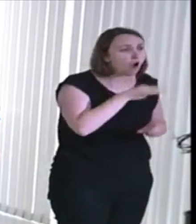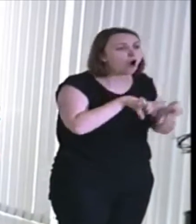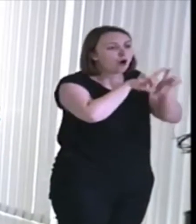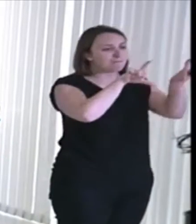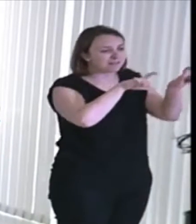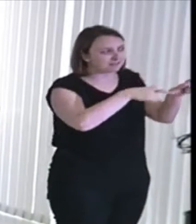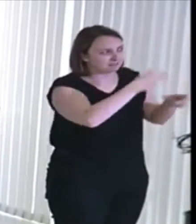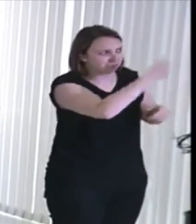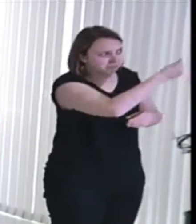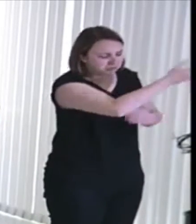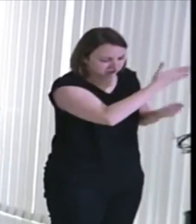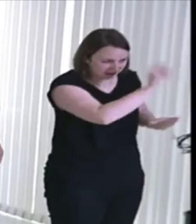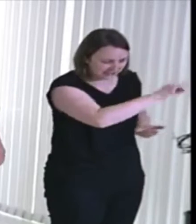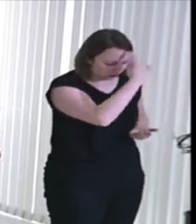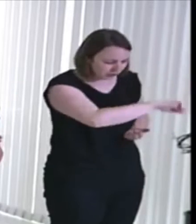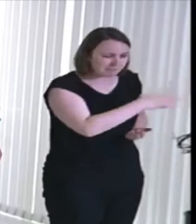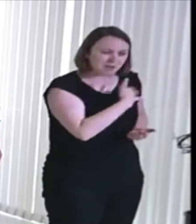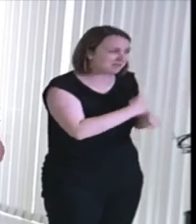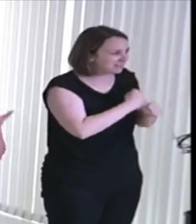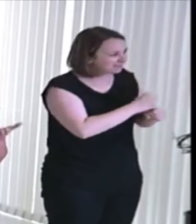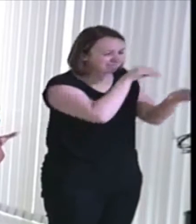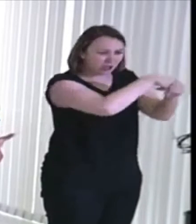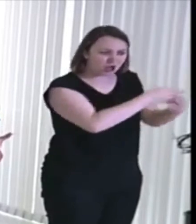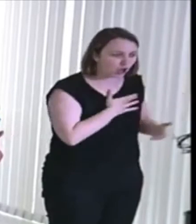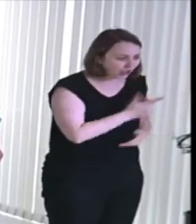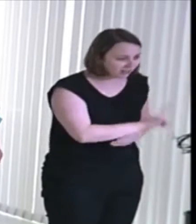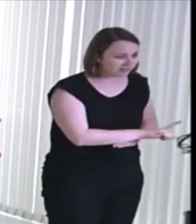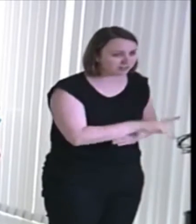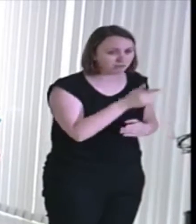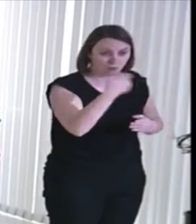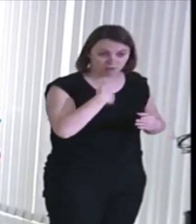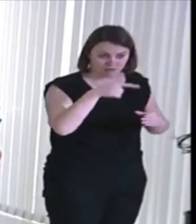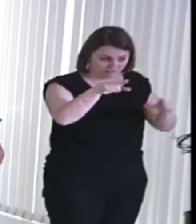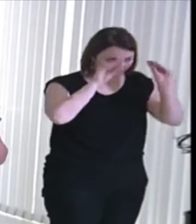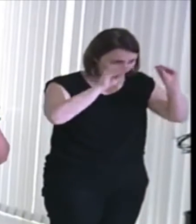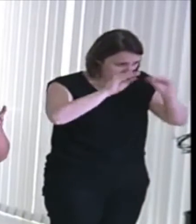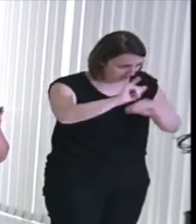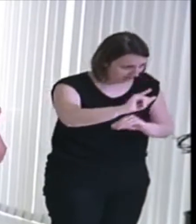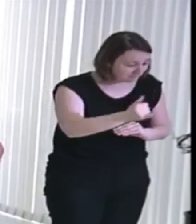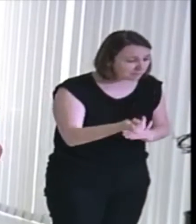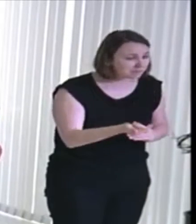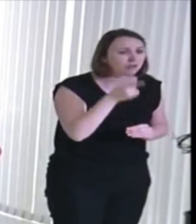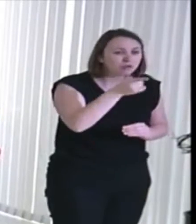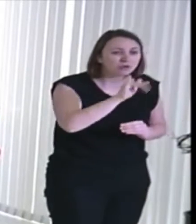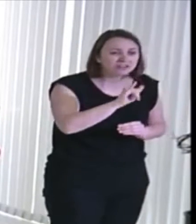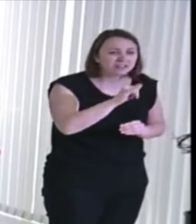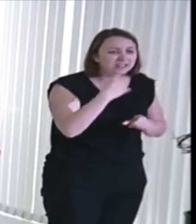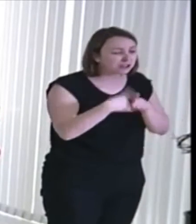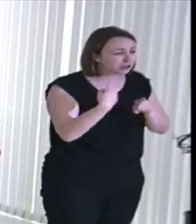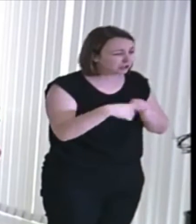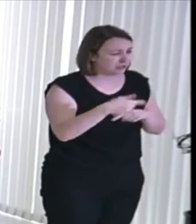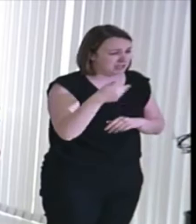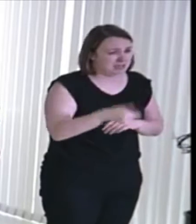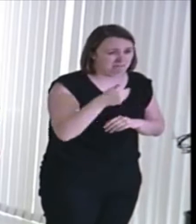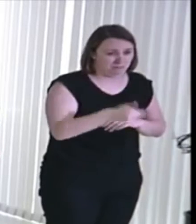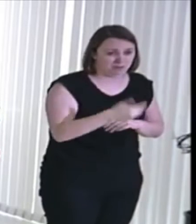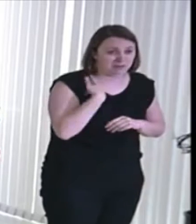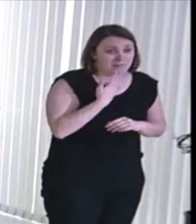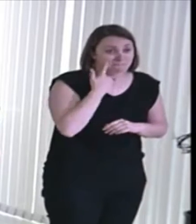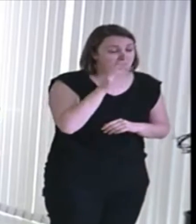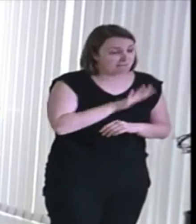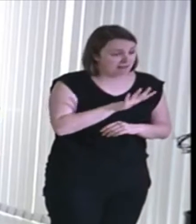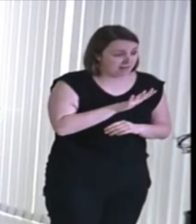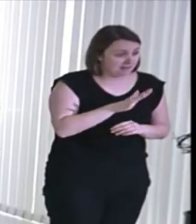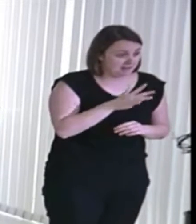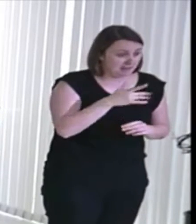de éxito, ¿no? Ya, tú ya te has formado, tienes una cosa súper importante que a mí me parece que es